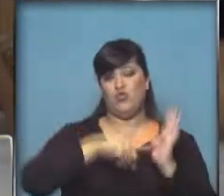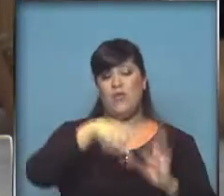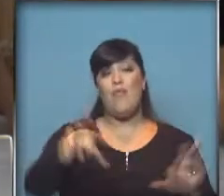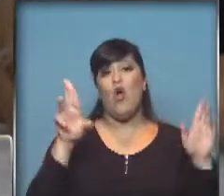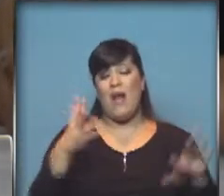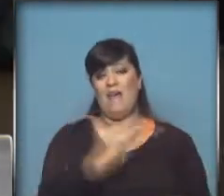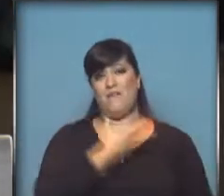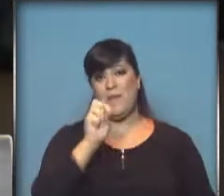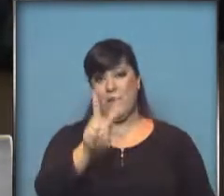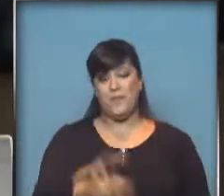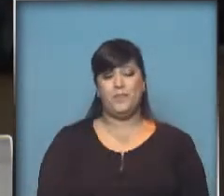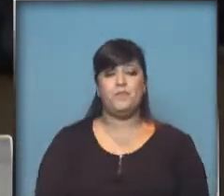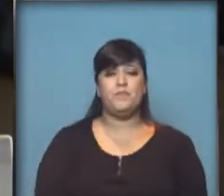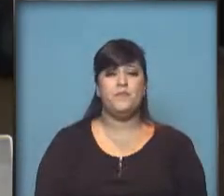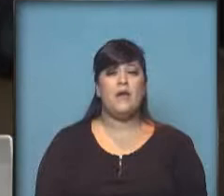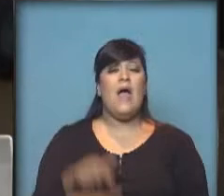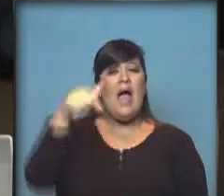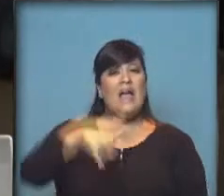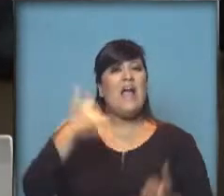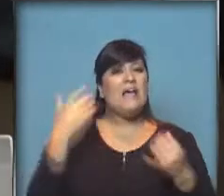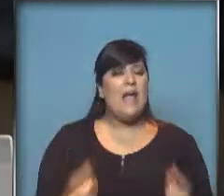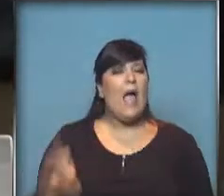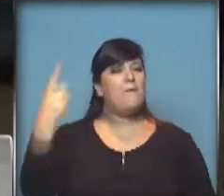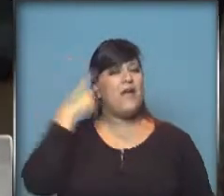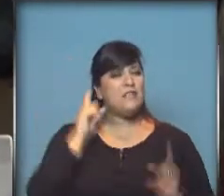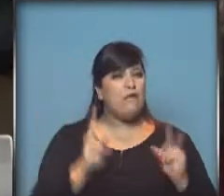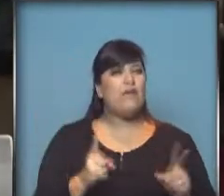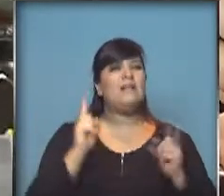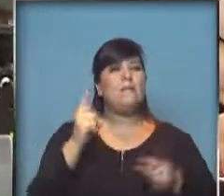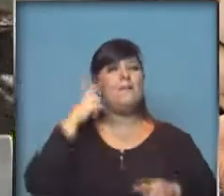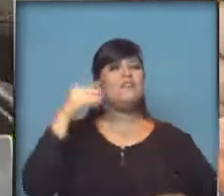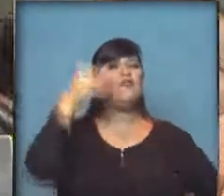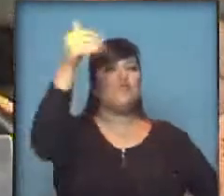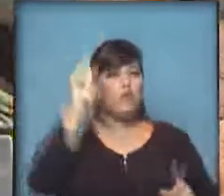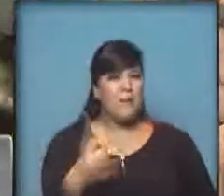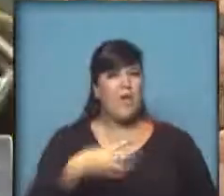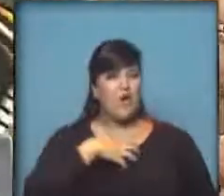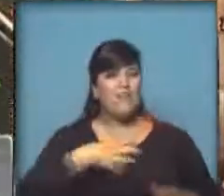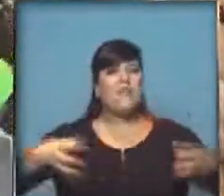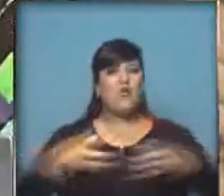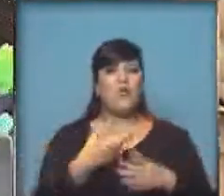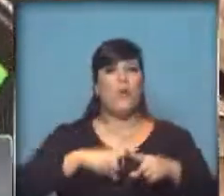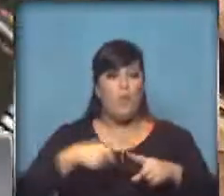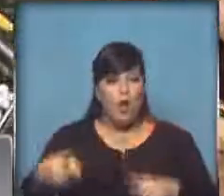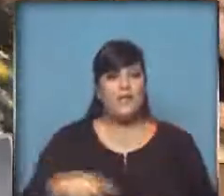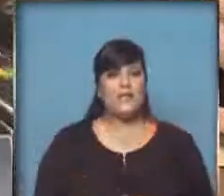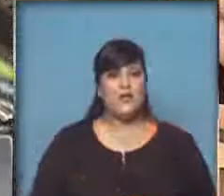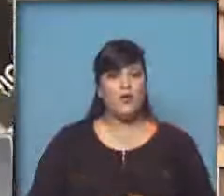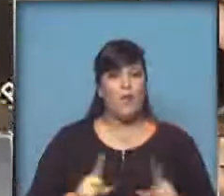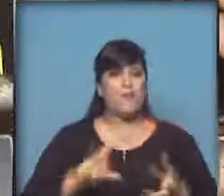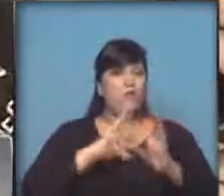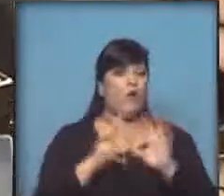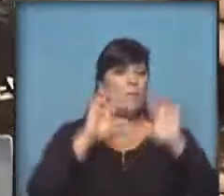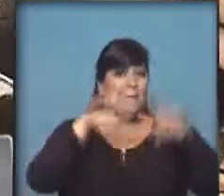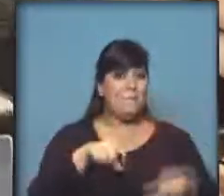Frente para la Victoria. Aquí lo que hay es coherencia, previsibilidad y confianza de un espacio político que viene llevando adelante. Esta política